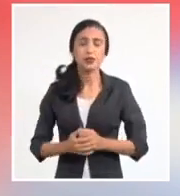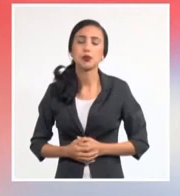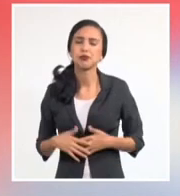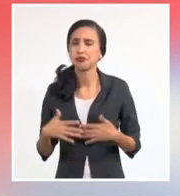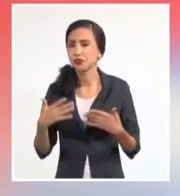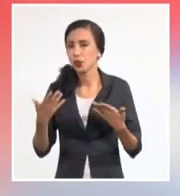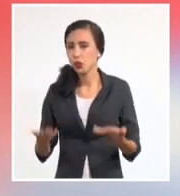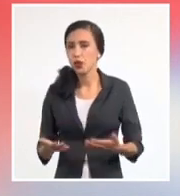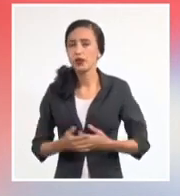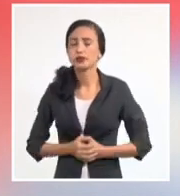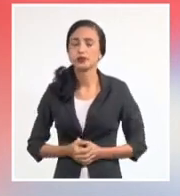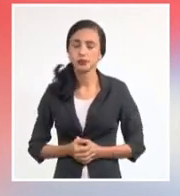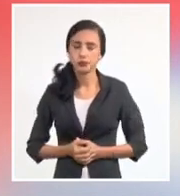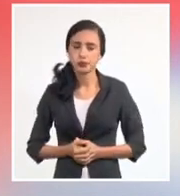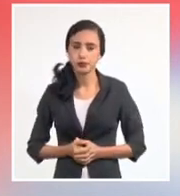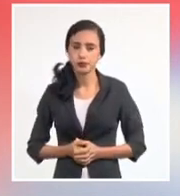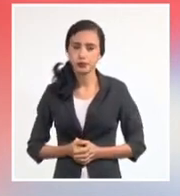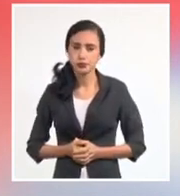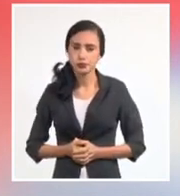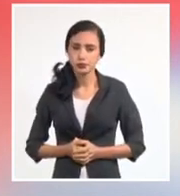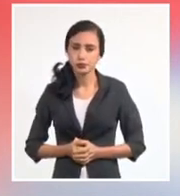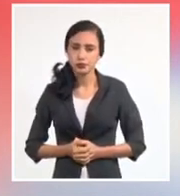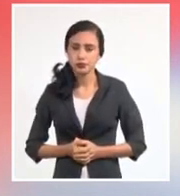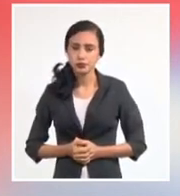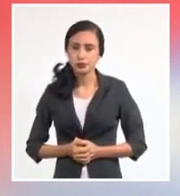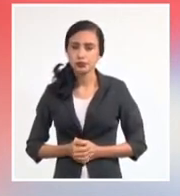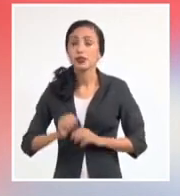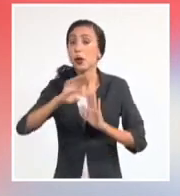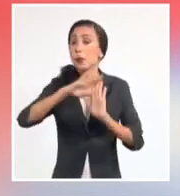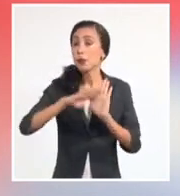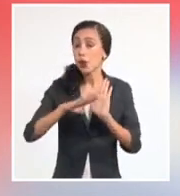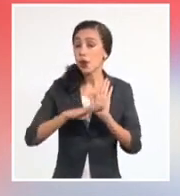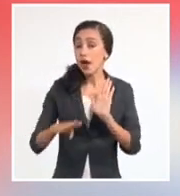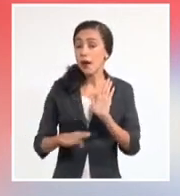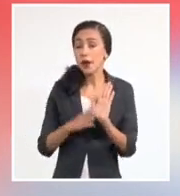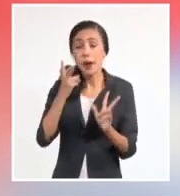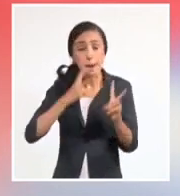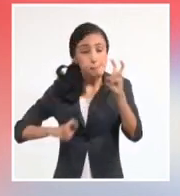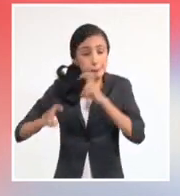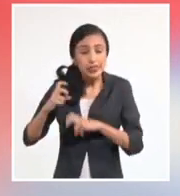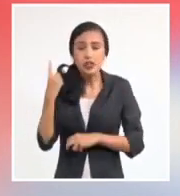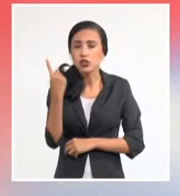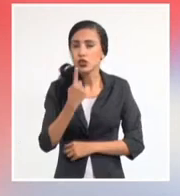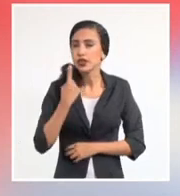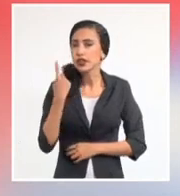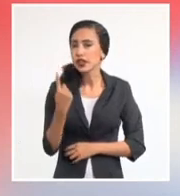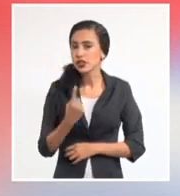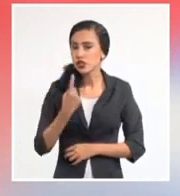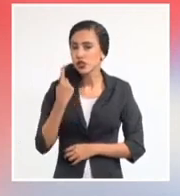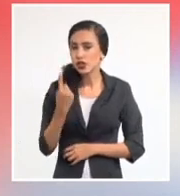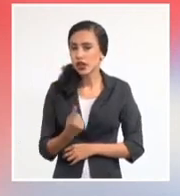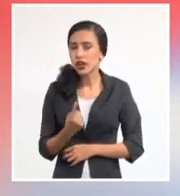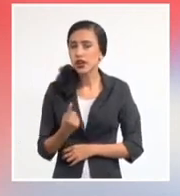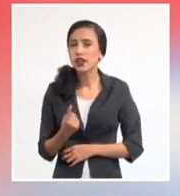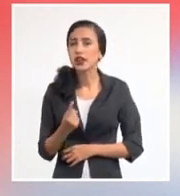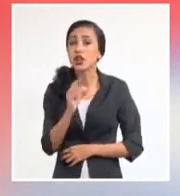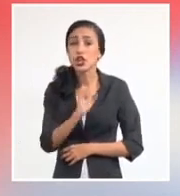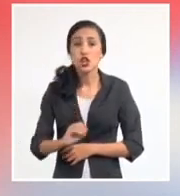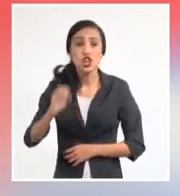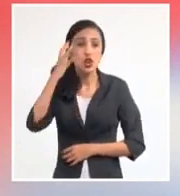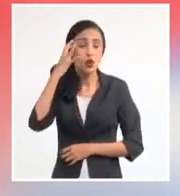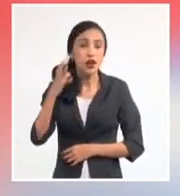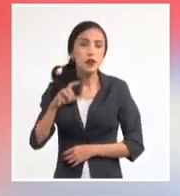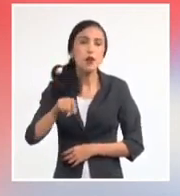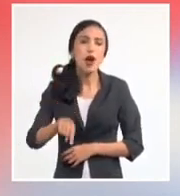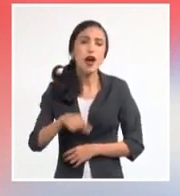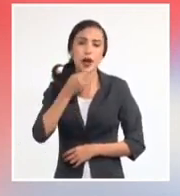favorecer el diseño e implementación de programas de investigación nacionales, ramales y sectoriales sobre la obra